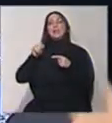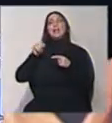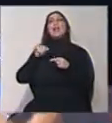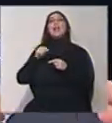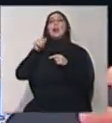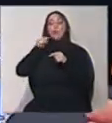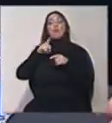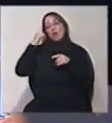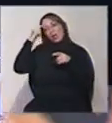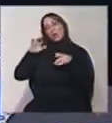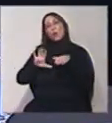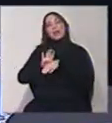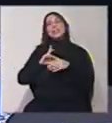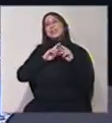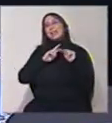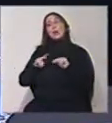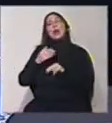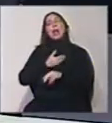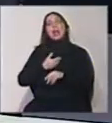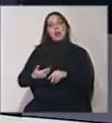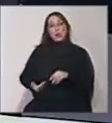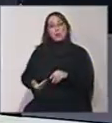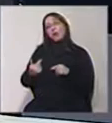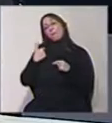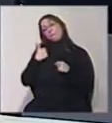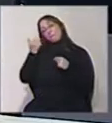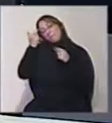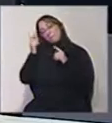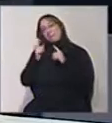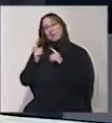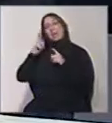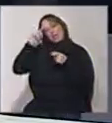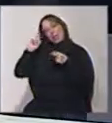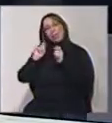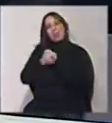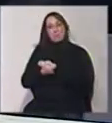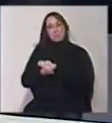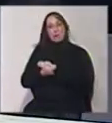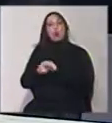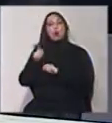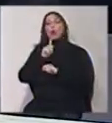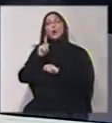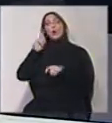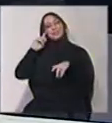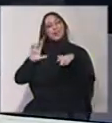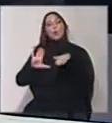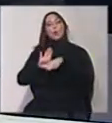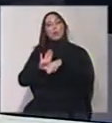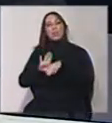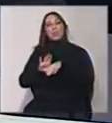sido coherente con lo que ha sostenido siempre. El gobierno, me parece, que en este caso es el que cambió de posición, y sobre todo no es coherente, y redondeo mi